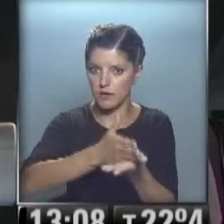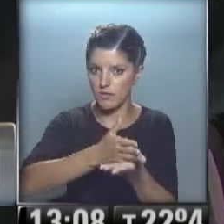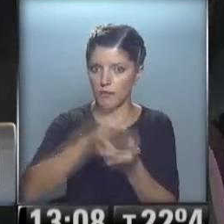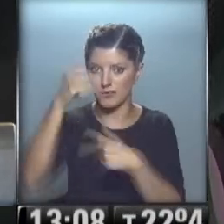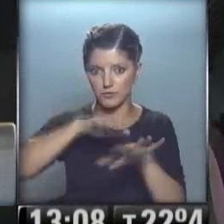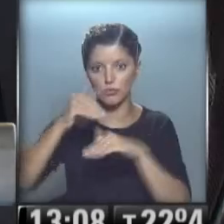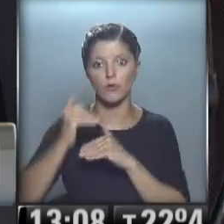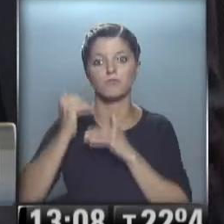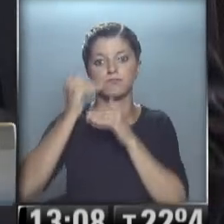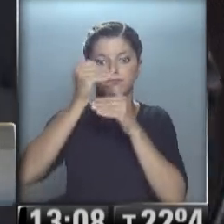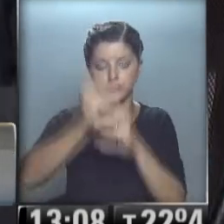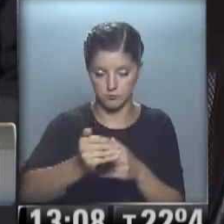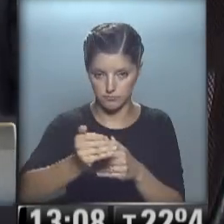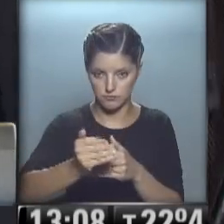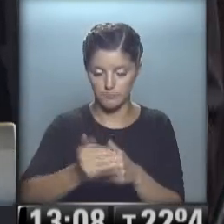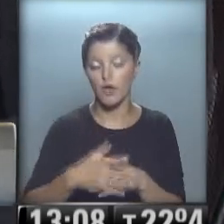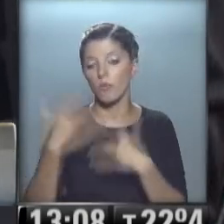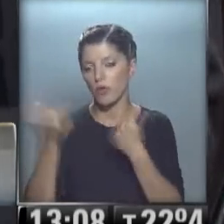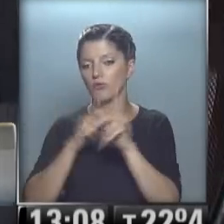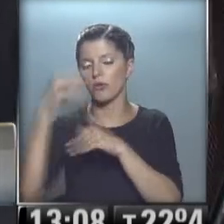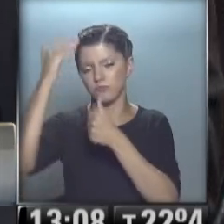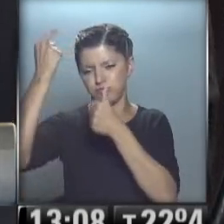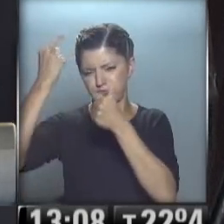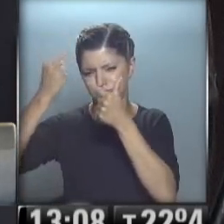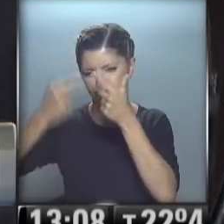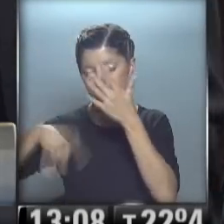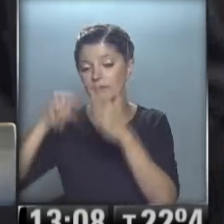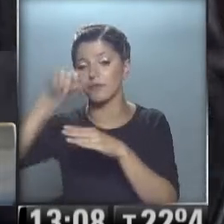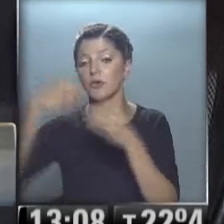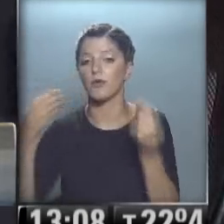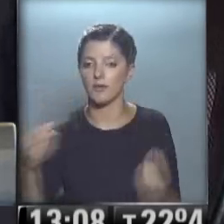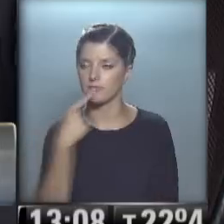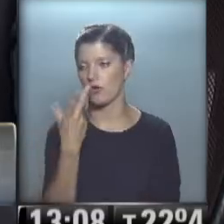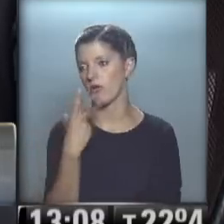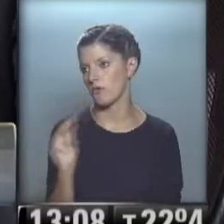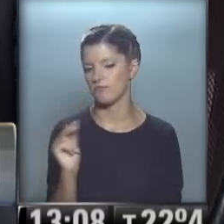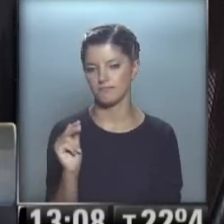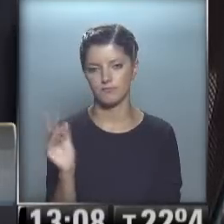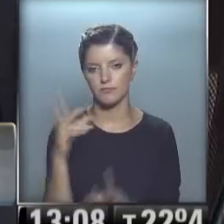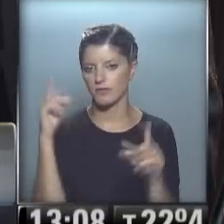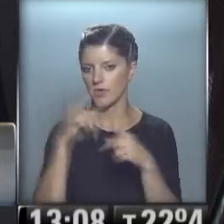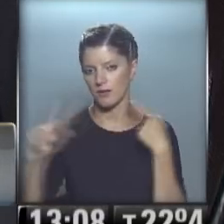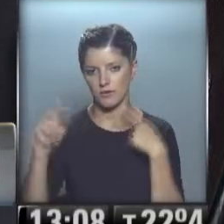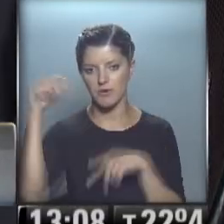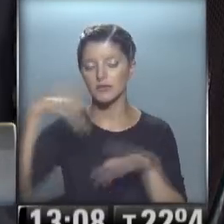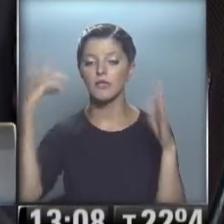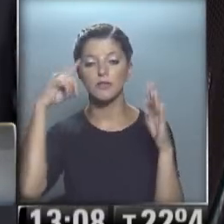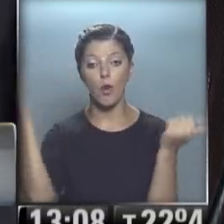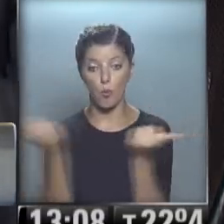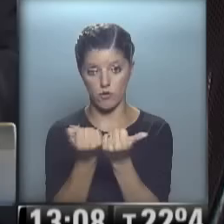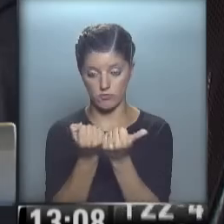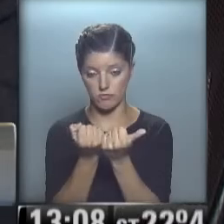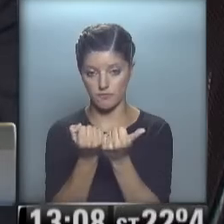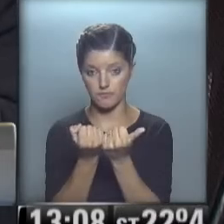este paso, toda una serie de consideraciones que lo que hicieron fue simplemente decirle que no al acuerdo. Esto trabó el acuerdo,